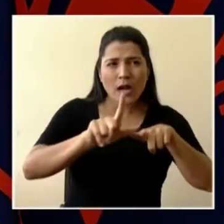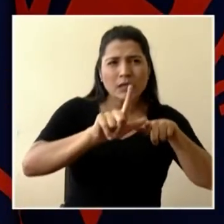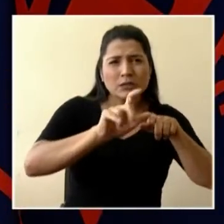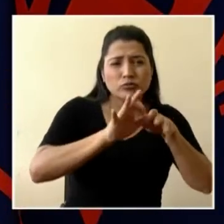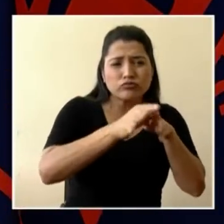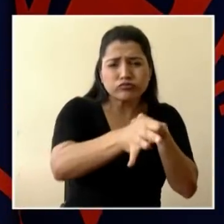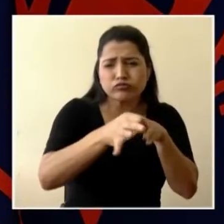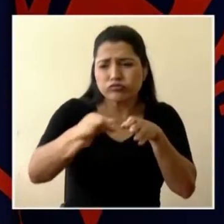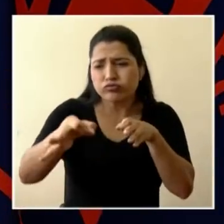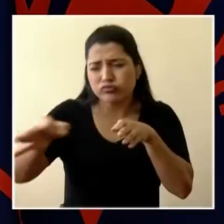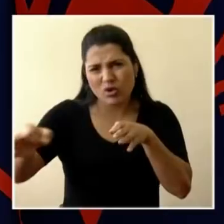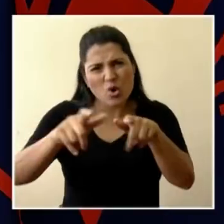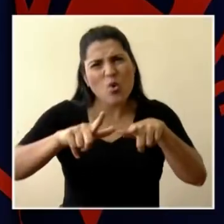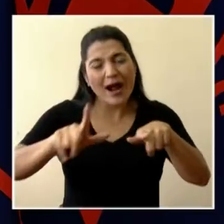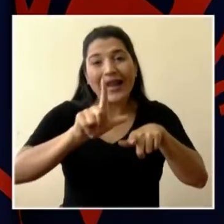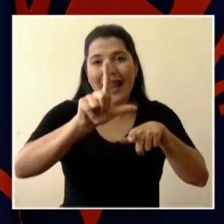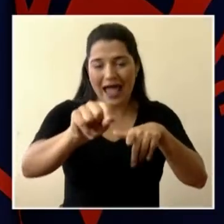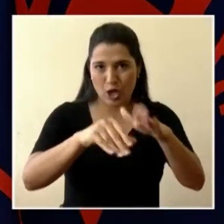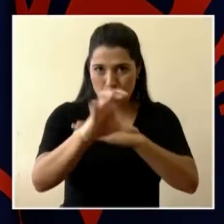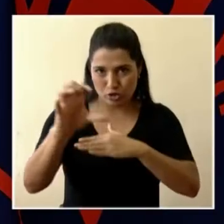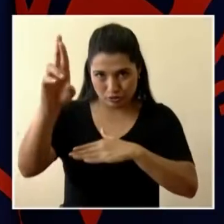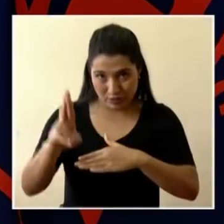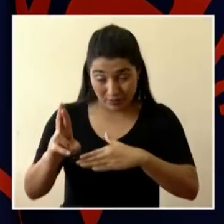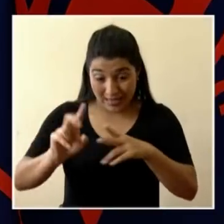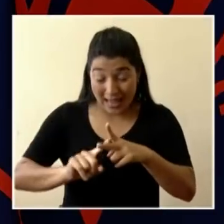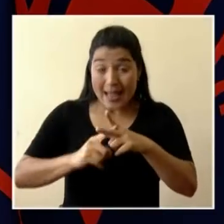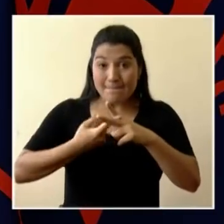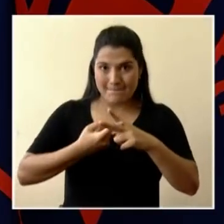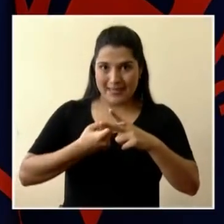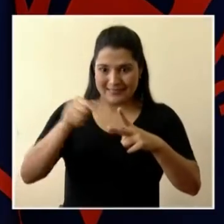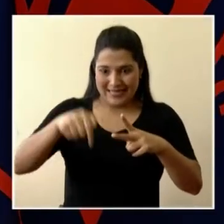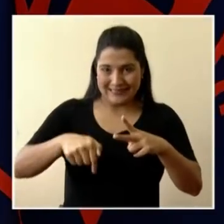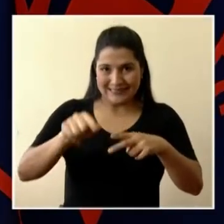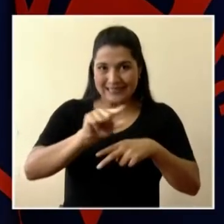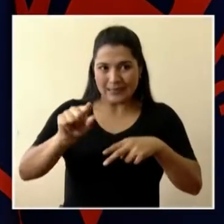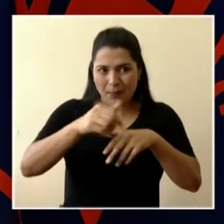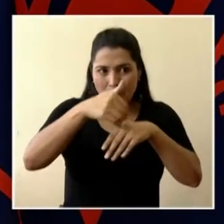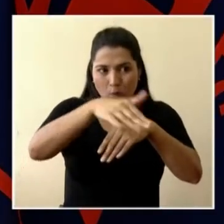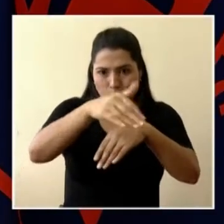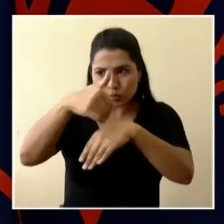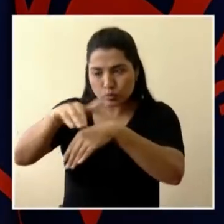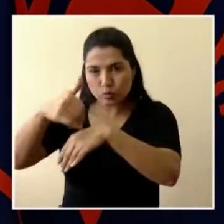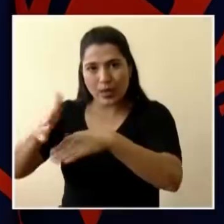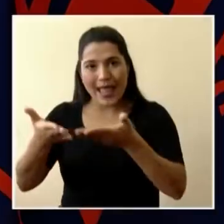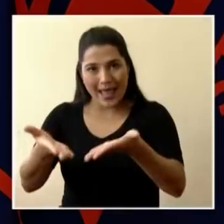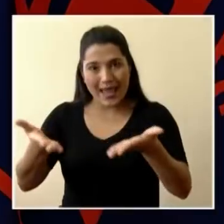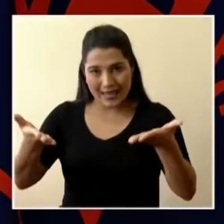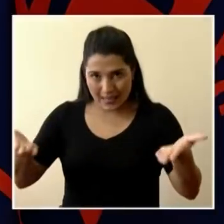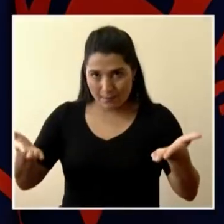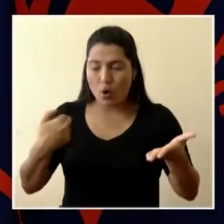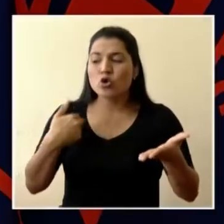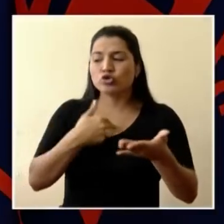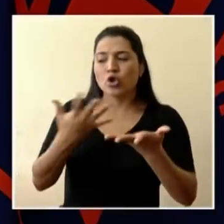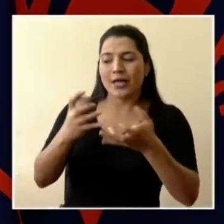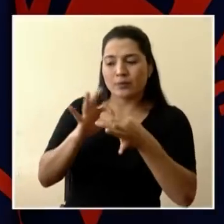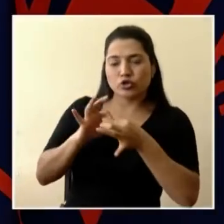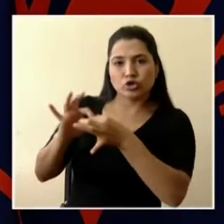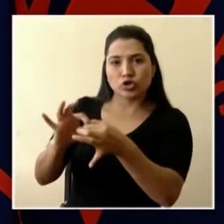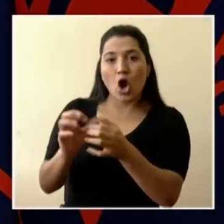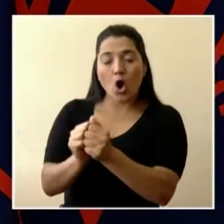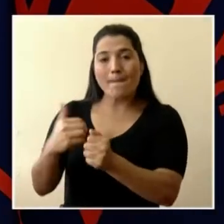semana y la siguiente va a comenzar en la semana del 20 de abril. La idea con esto es hacer un muestreo más agresivo en conjunto con el Ministerio de Salud de todos